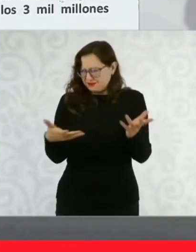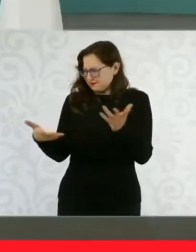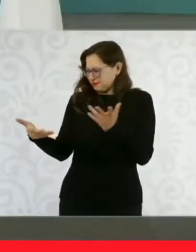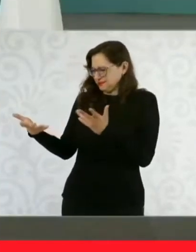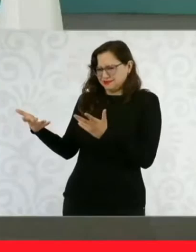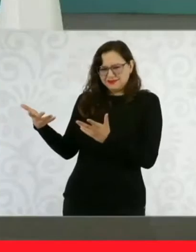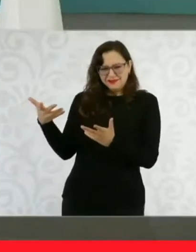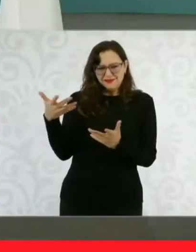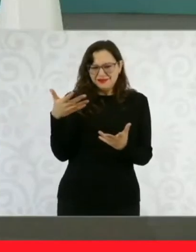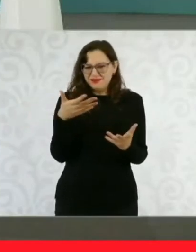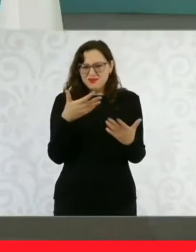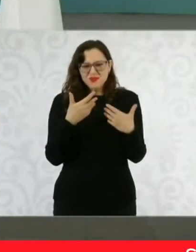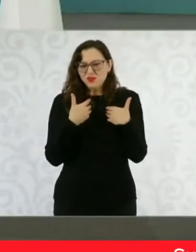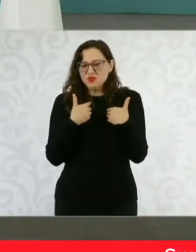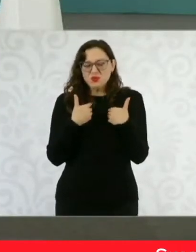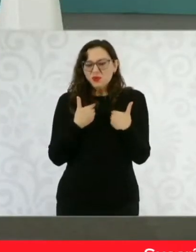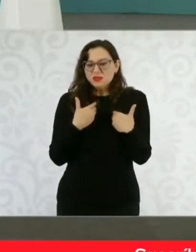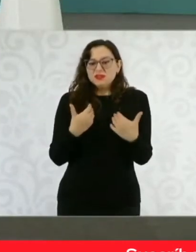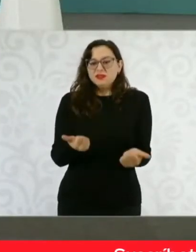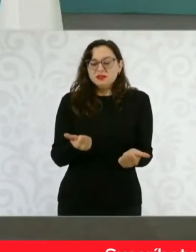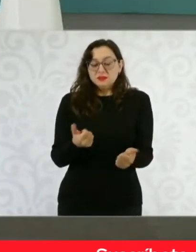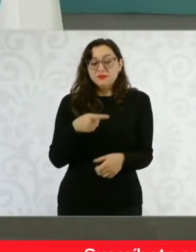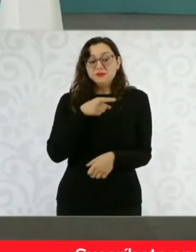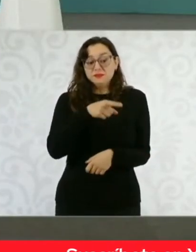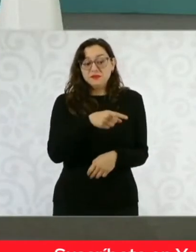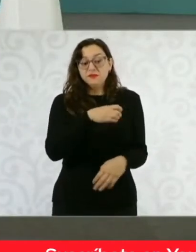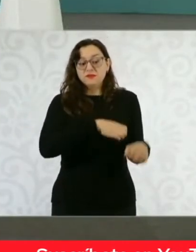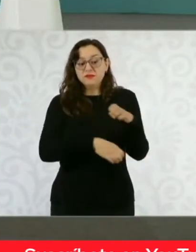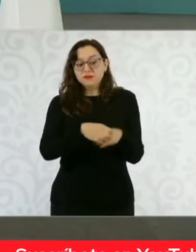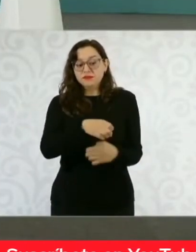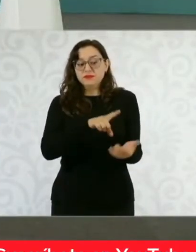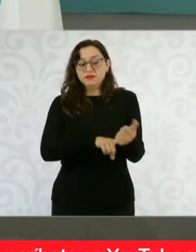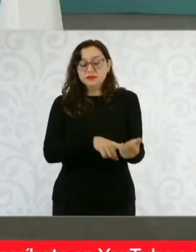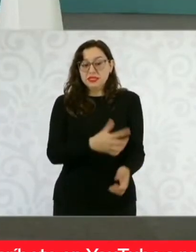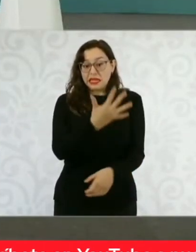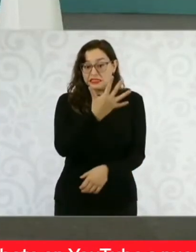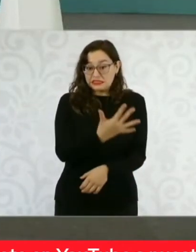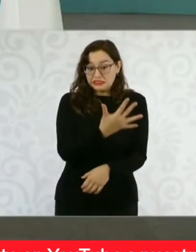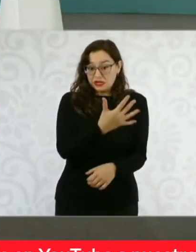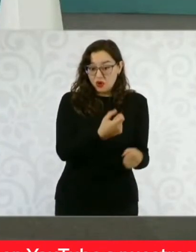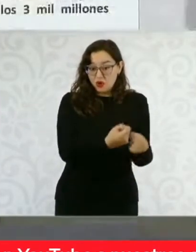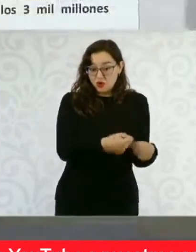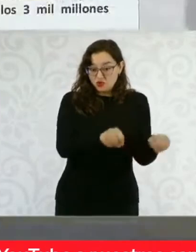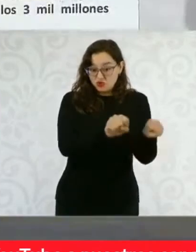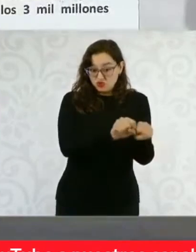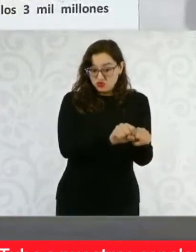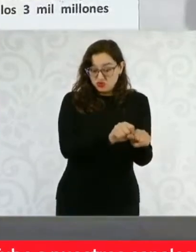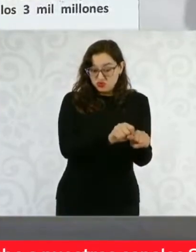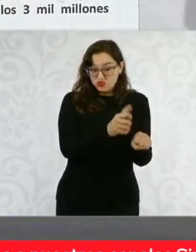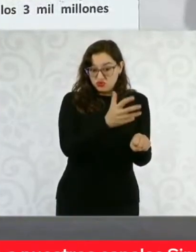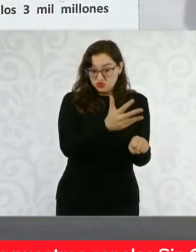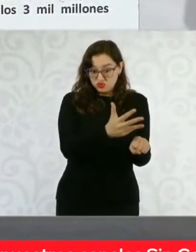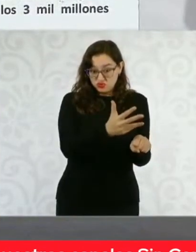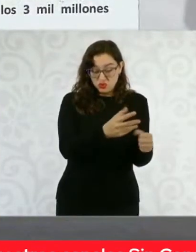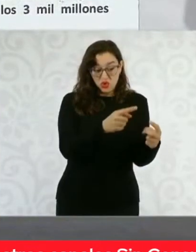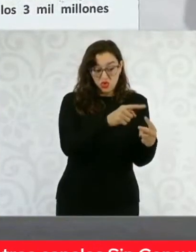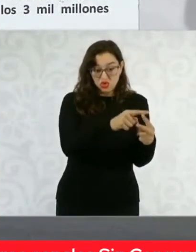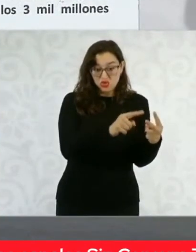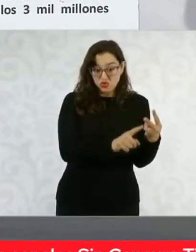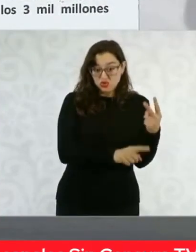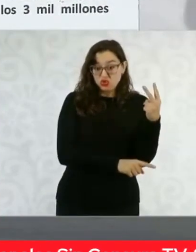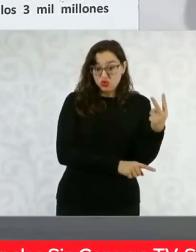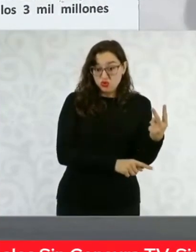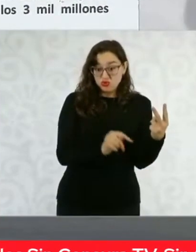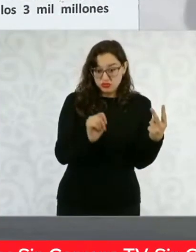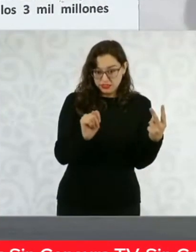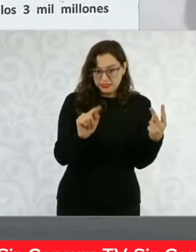La empresa estaba conformada por 5 socios. 2 socios de Telra